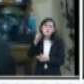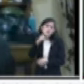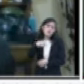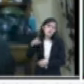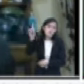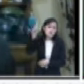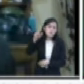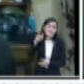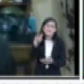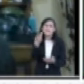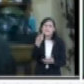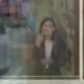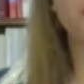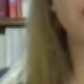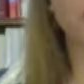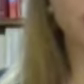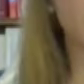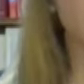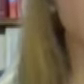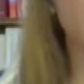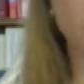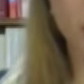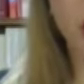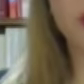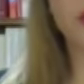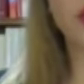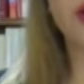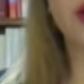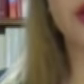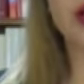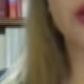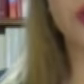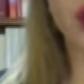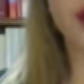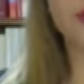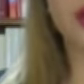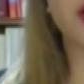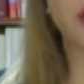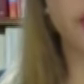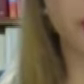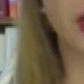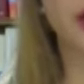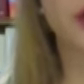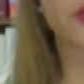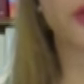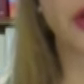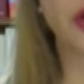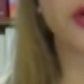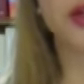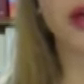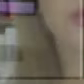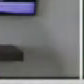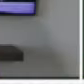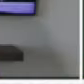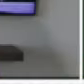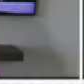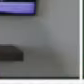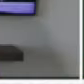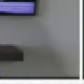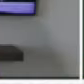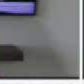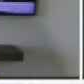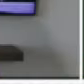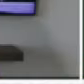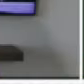pues Arturo te abrazo y te deseo un excelente domingo Cuídate mucho gracias por esos gracias este mucho mucho